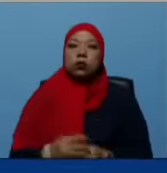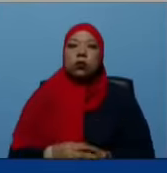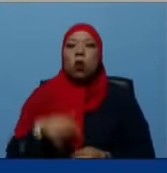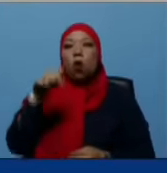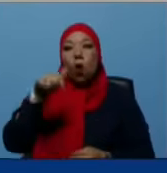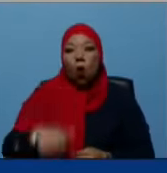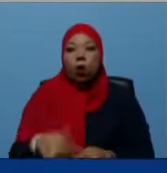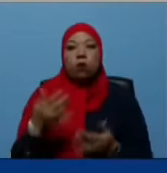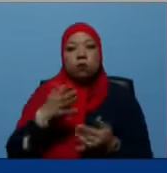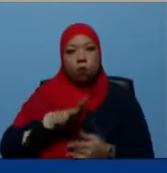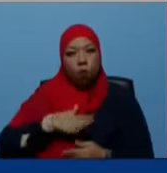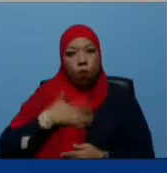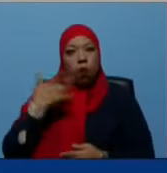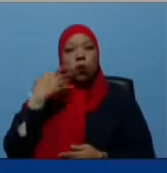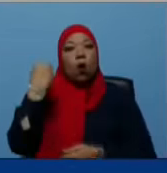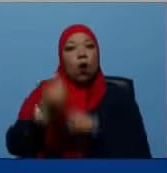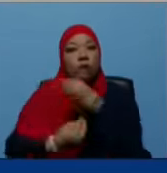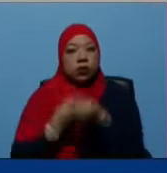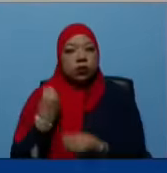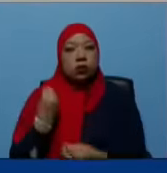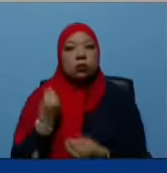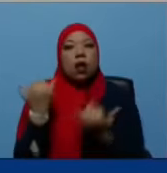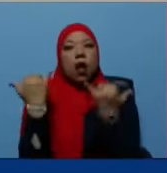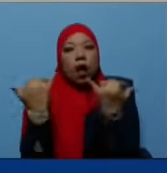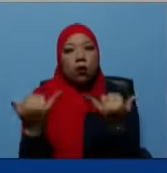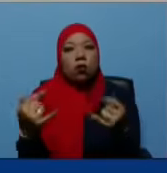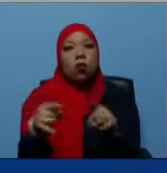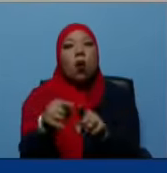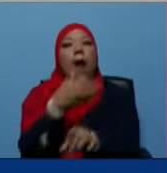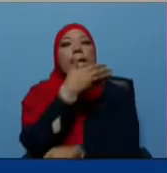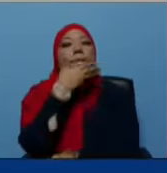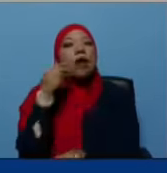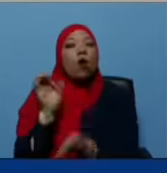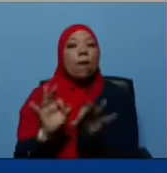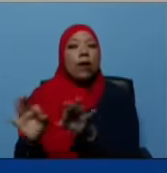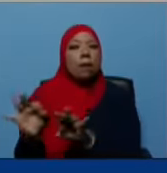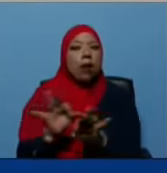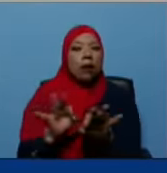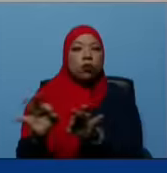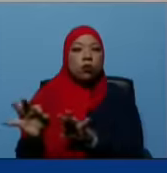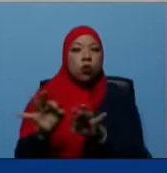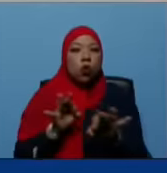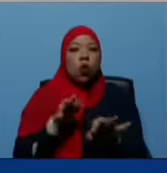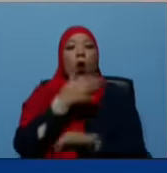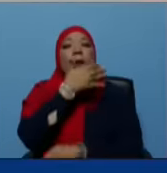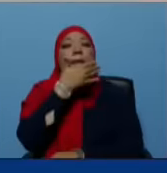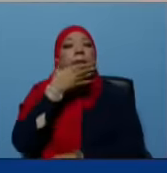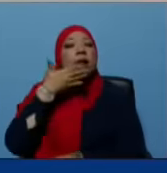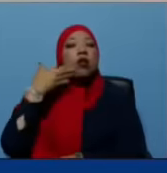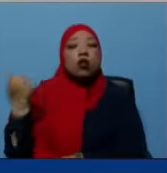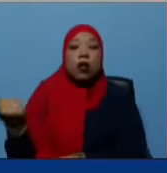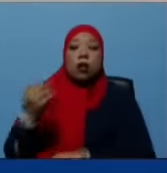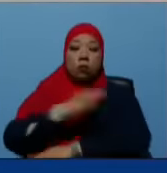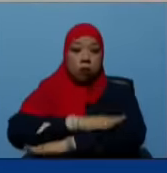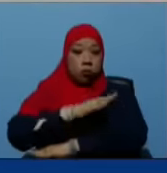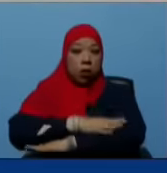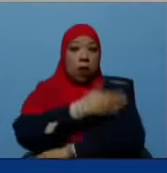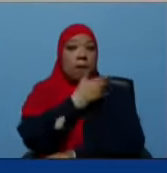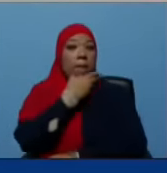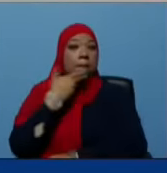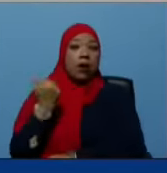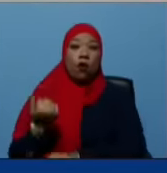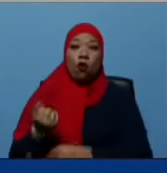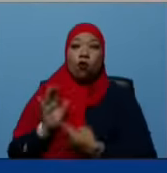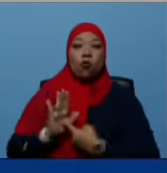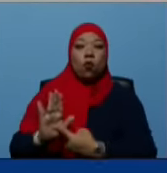hoy por hoy, yo podría decir, estamos mejor preparados y en mejores condiciones